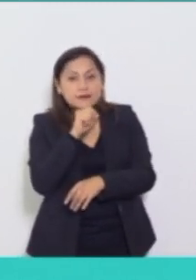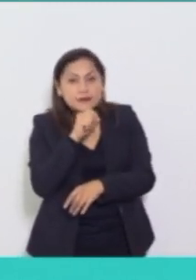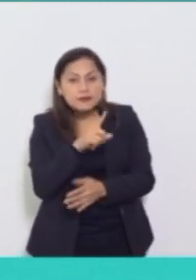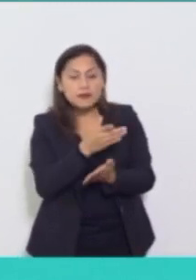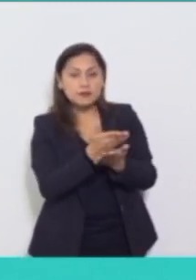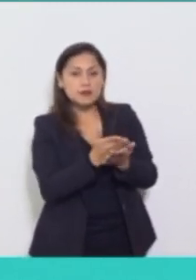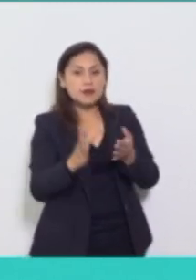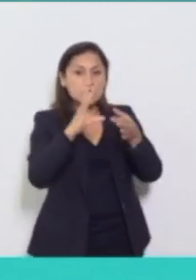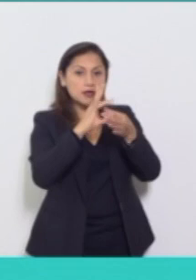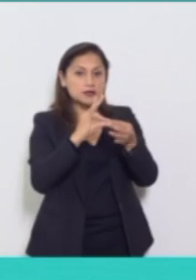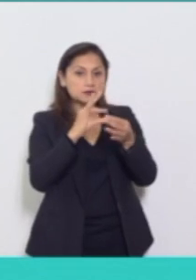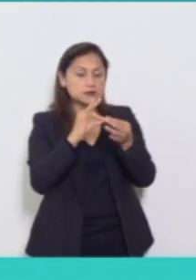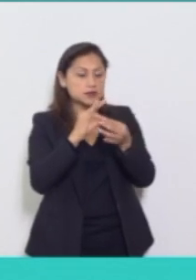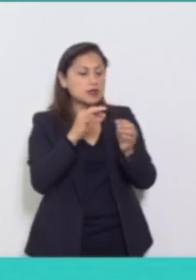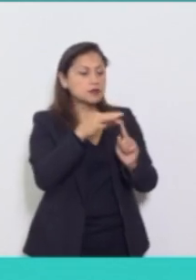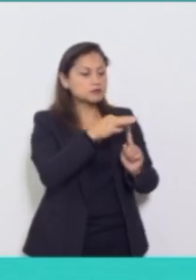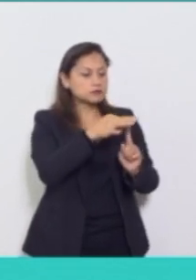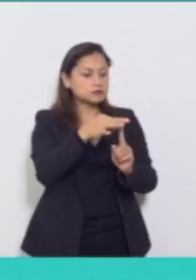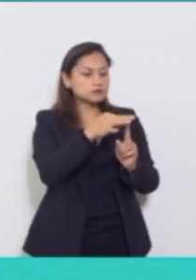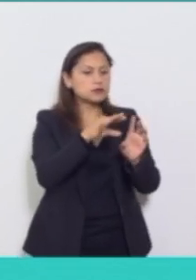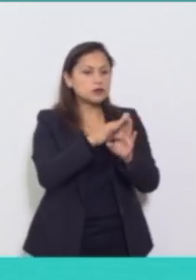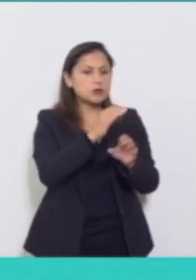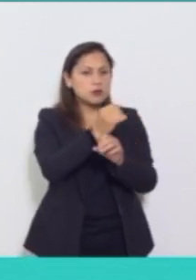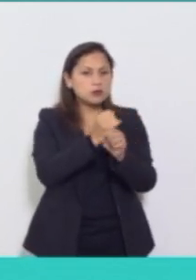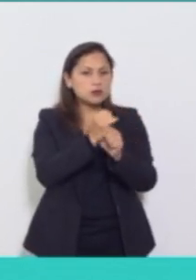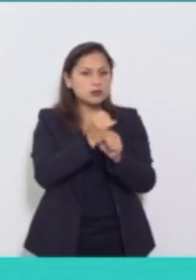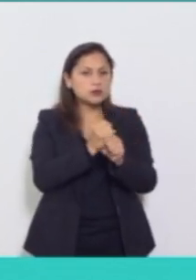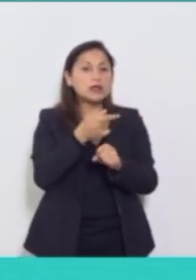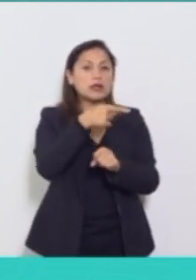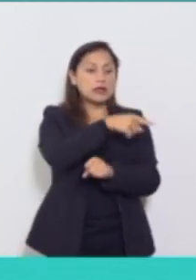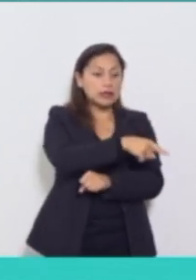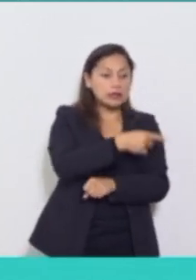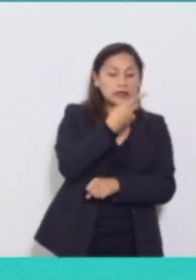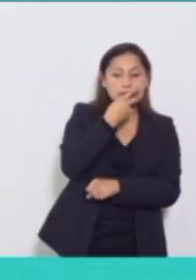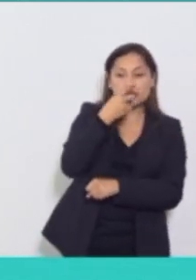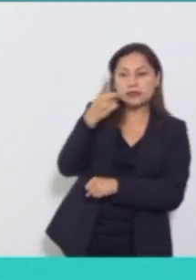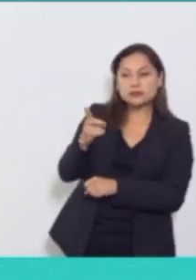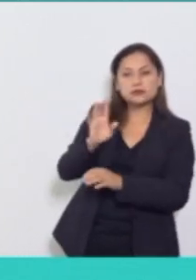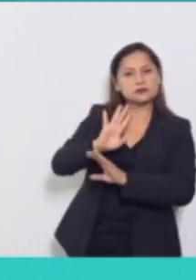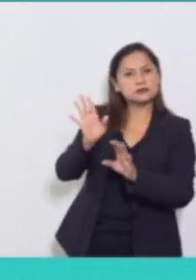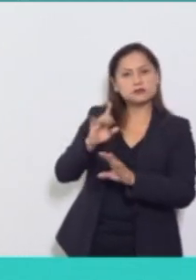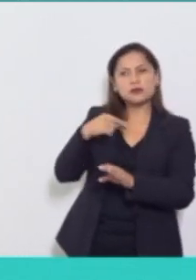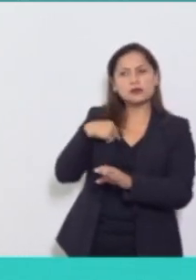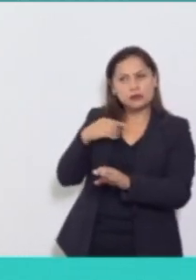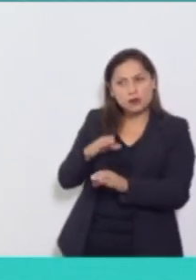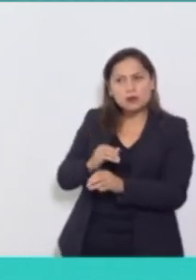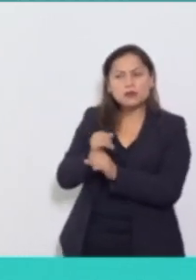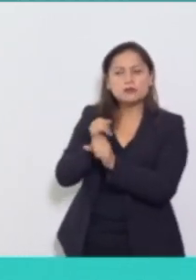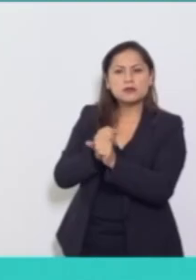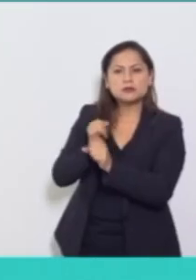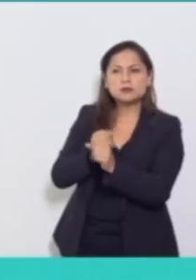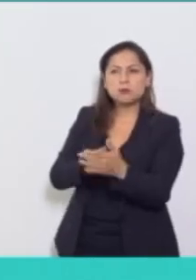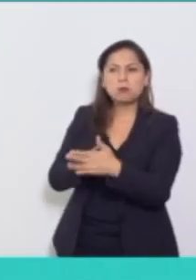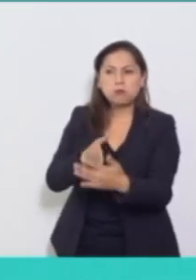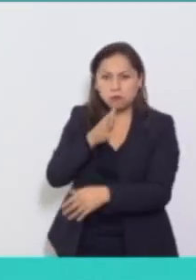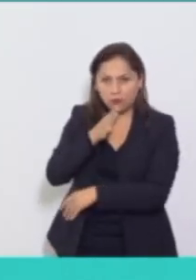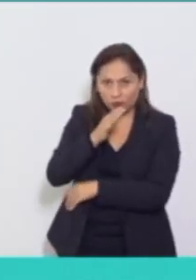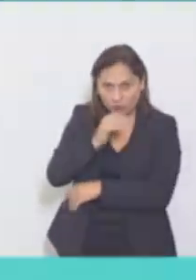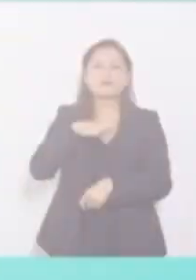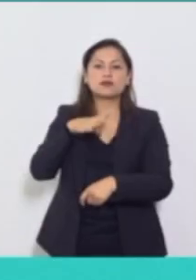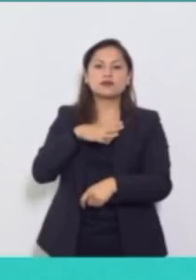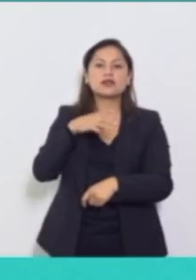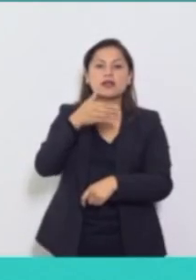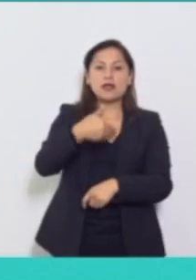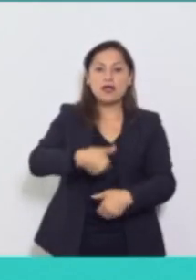al recurrente, se tiene que no se pudo acceder a la información de las cantidades de los artículos comprados por el sujeto